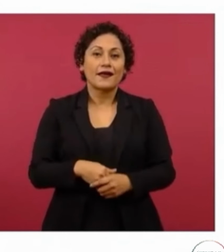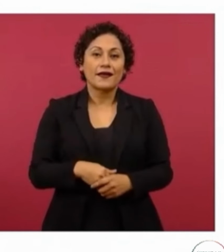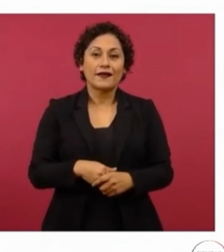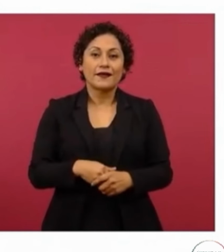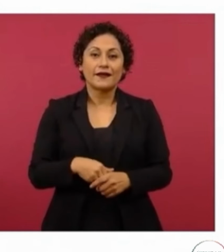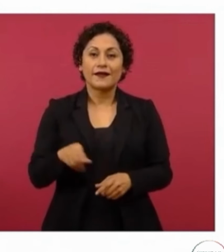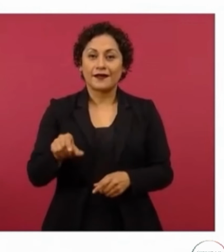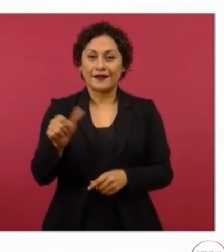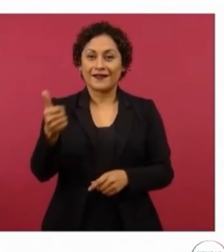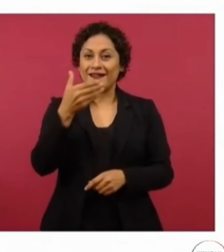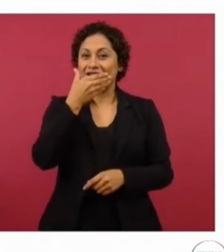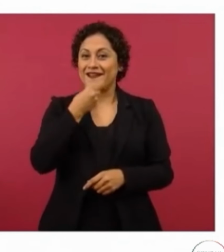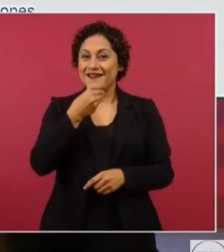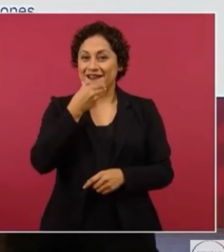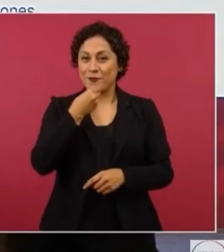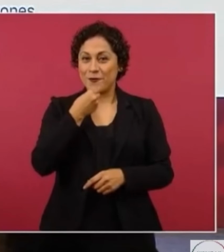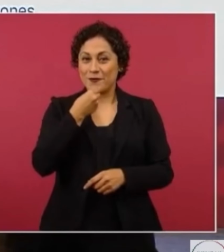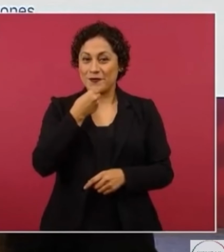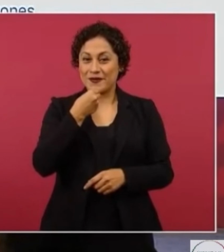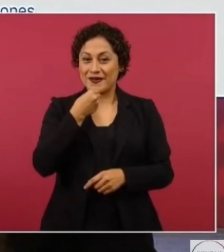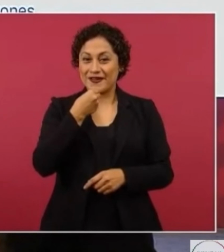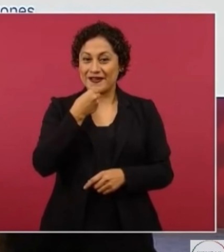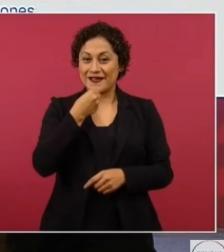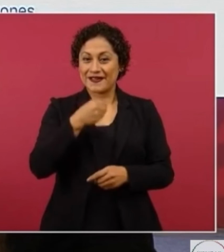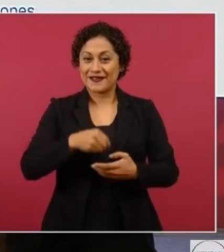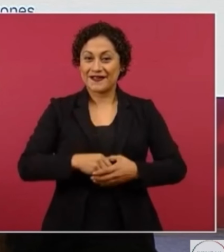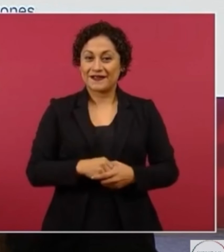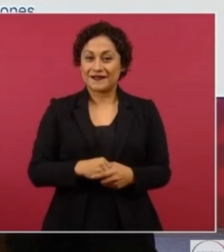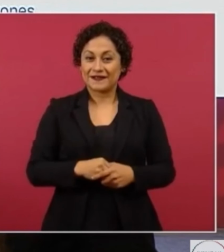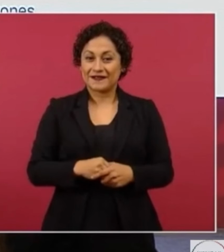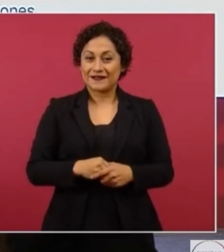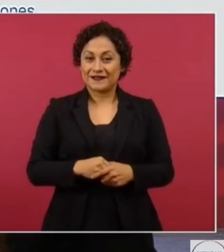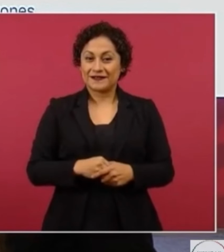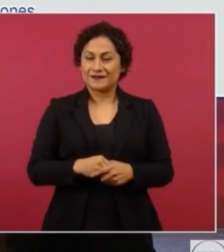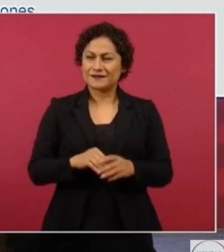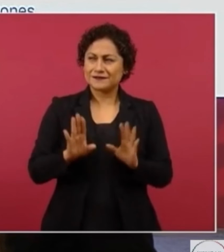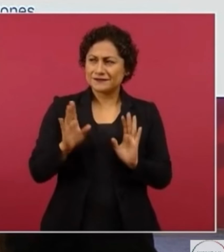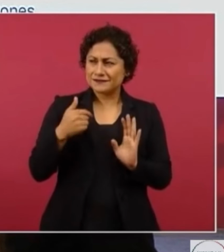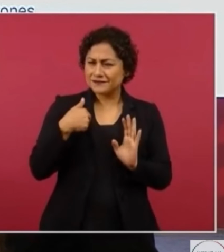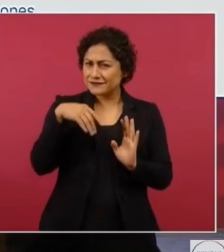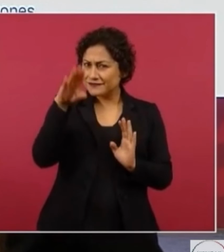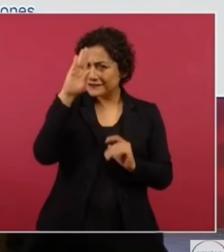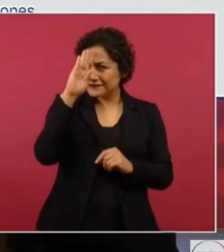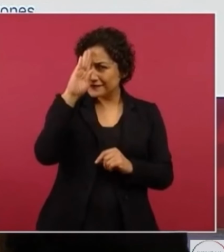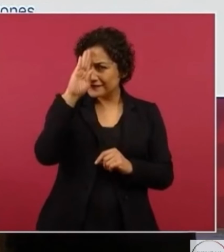este hombre, yo este, no sé por qué pensé…